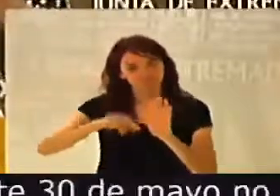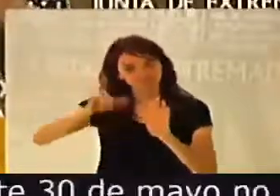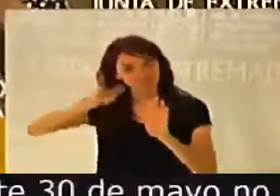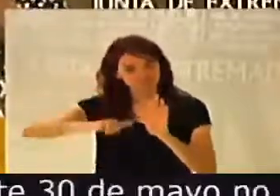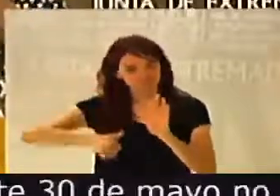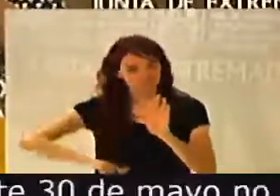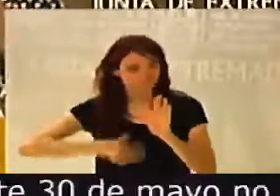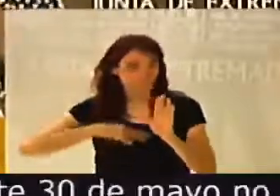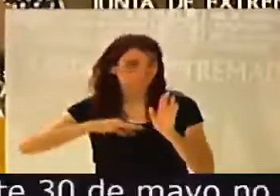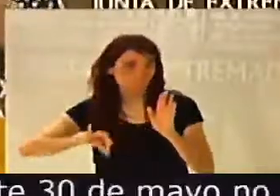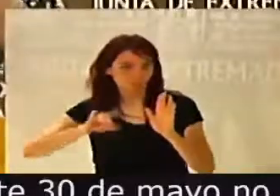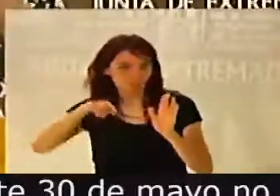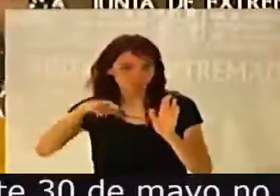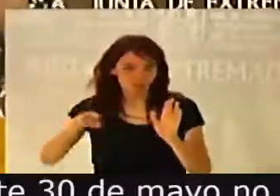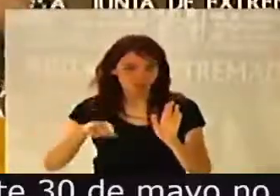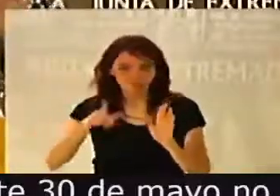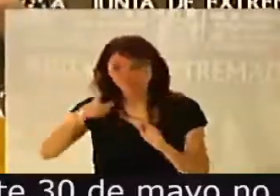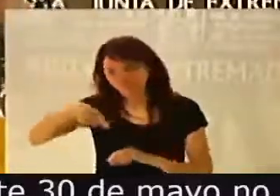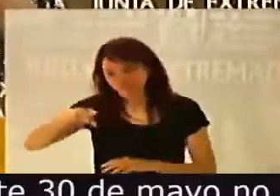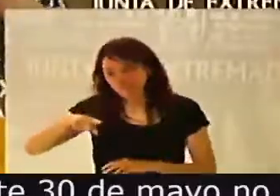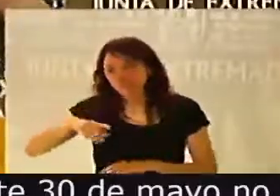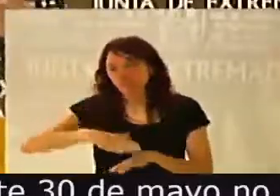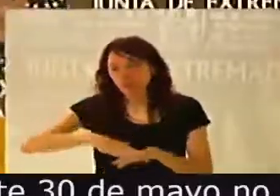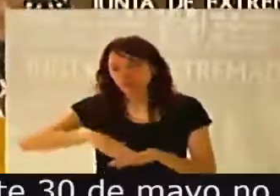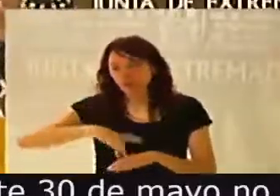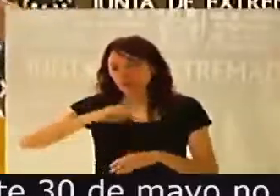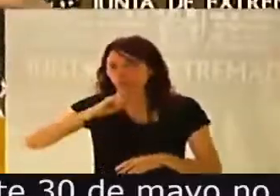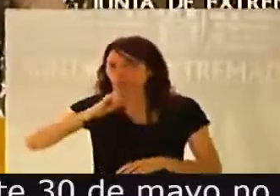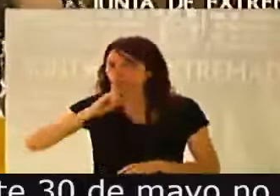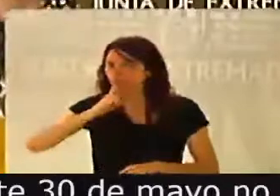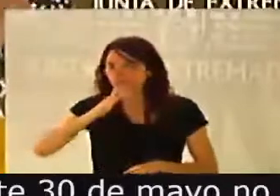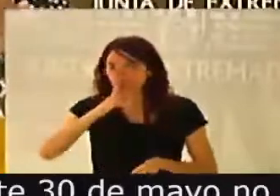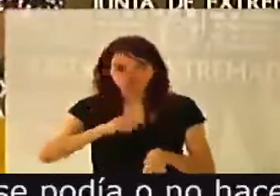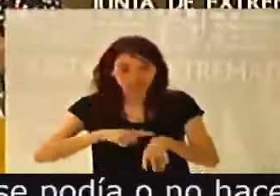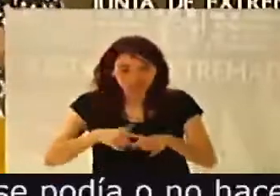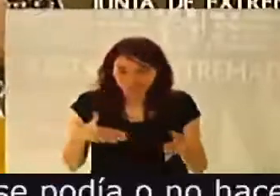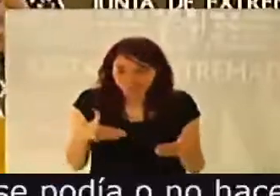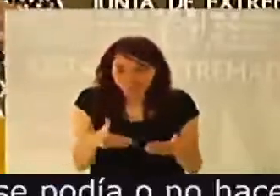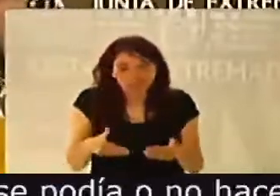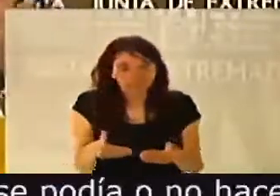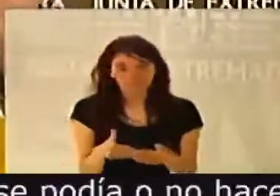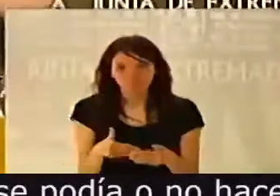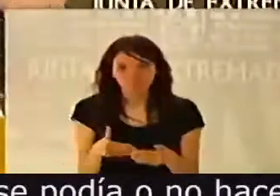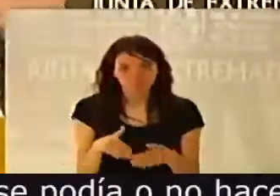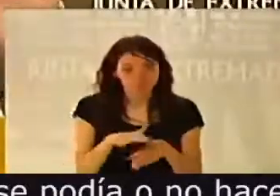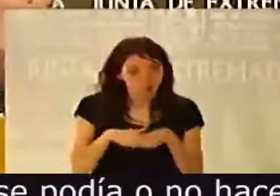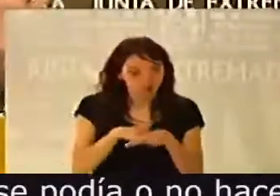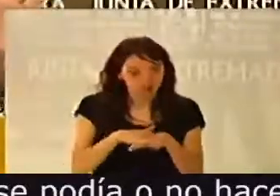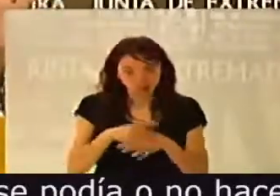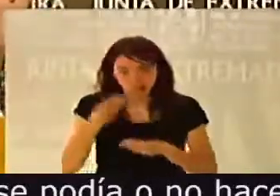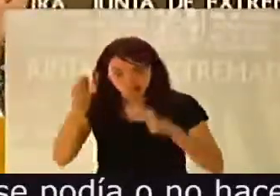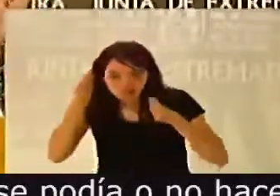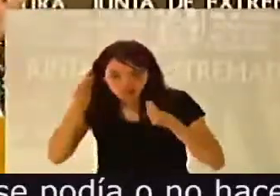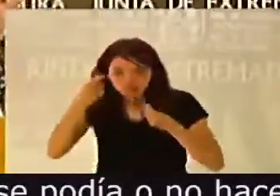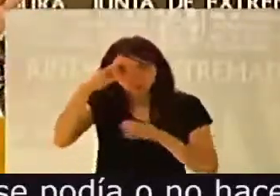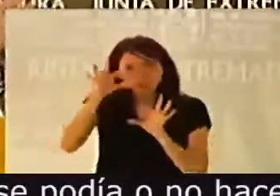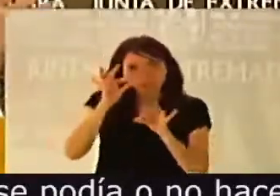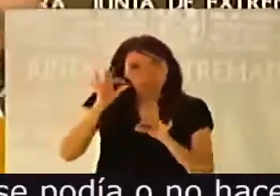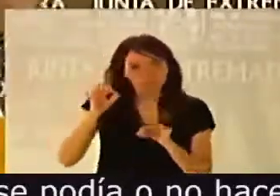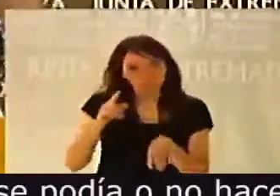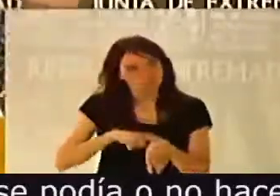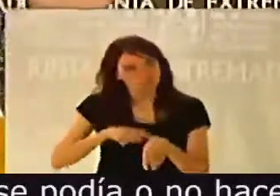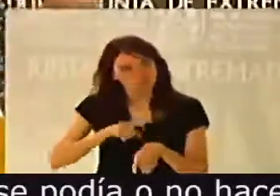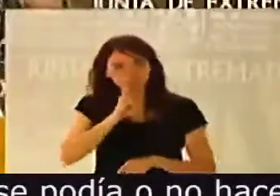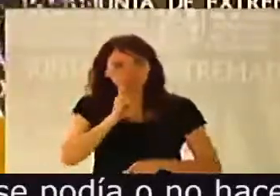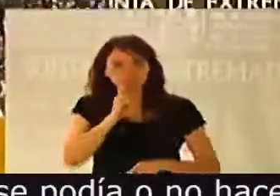que entiendan la dificultad en el tiempo real en el que este Gobierno y todos estamos tomando las decisiones. Nosotros